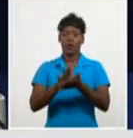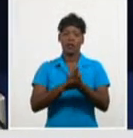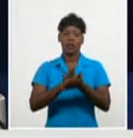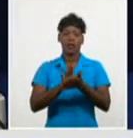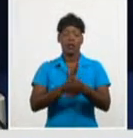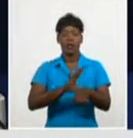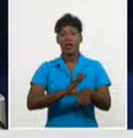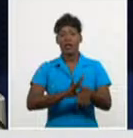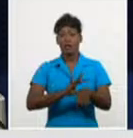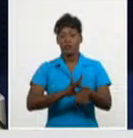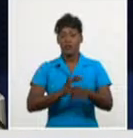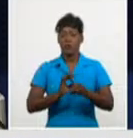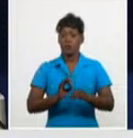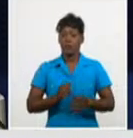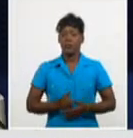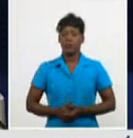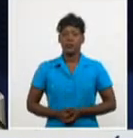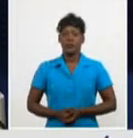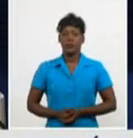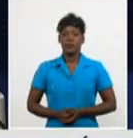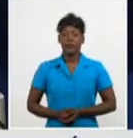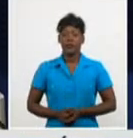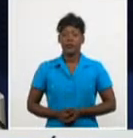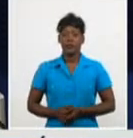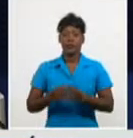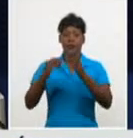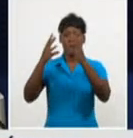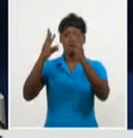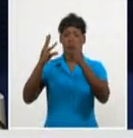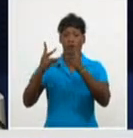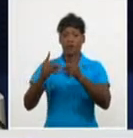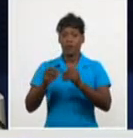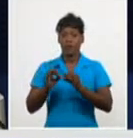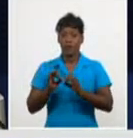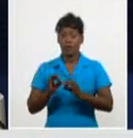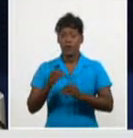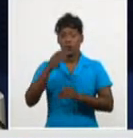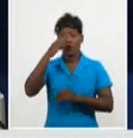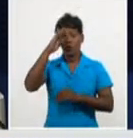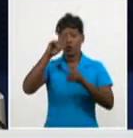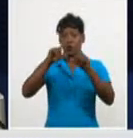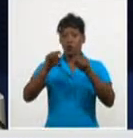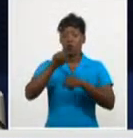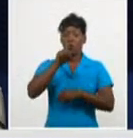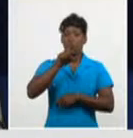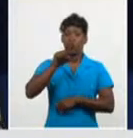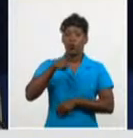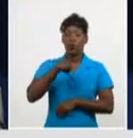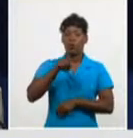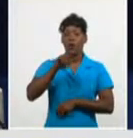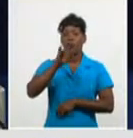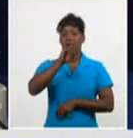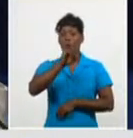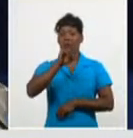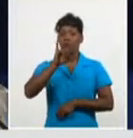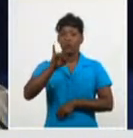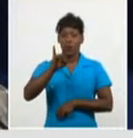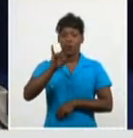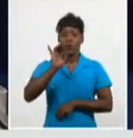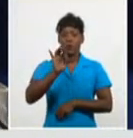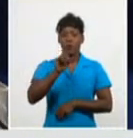La tasa de incidencia en nuestro país es de 1,99 por 100.000 habitantes.